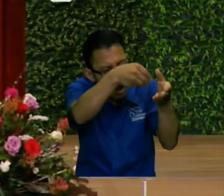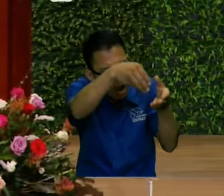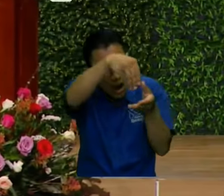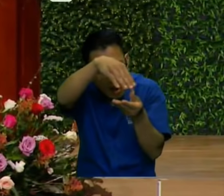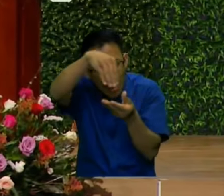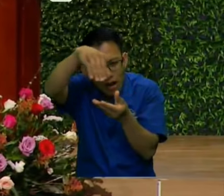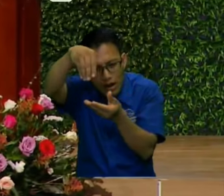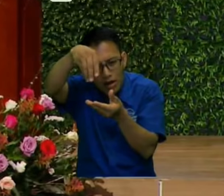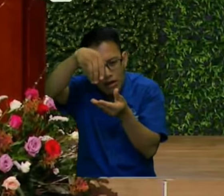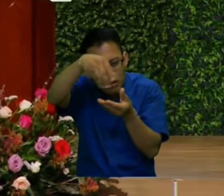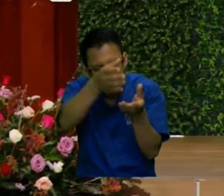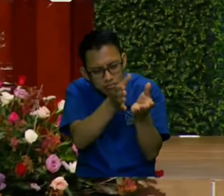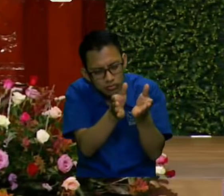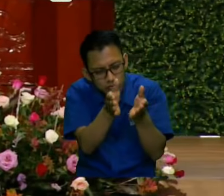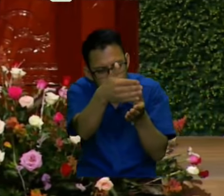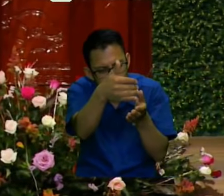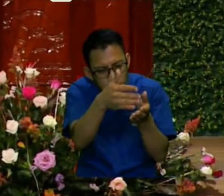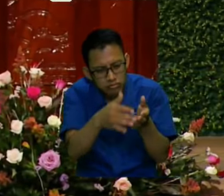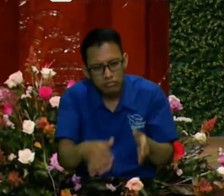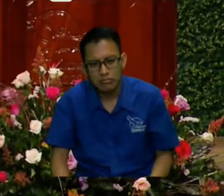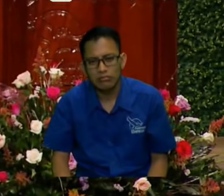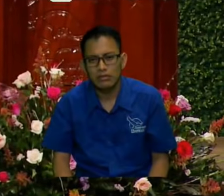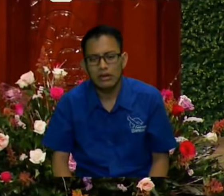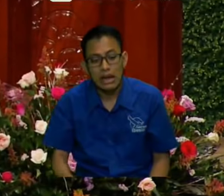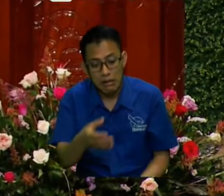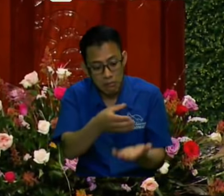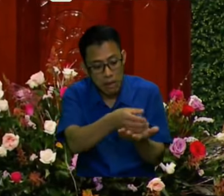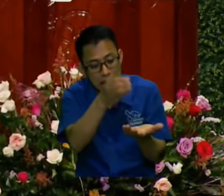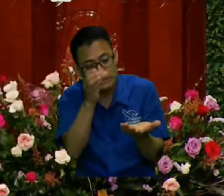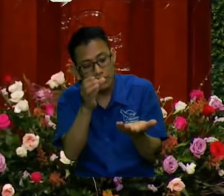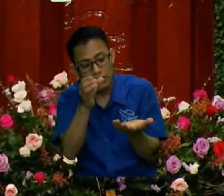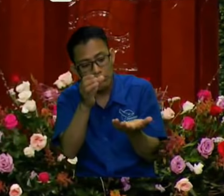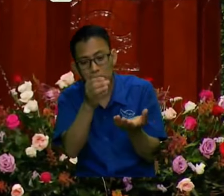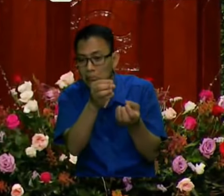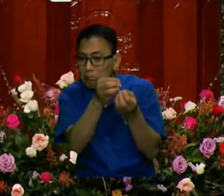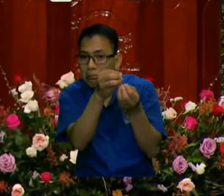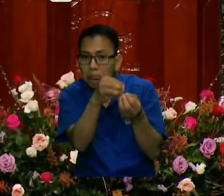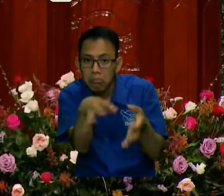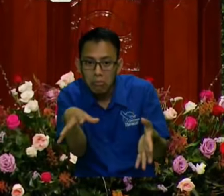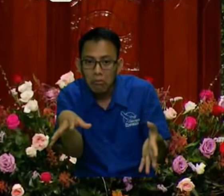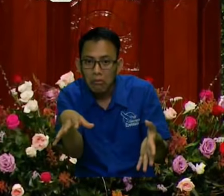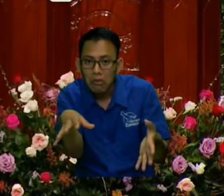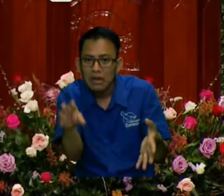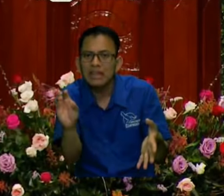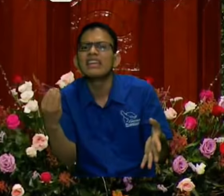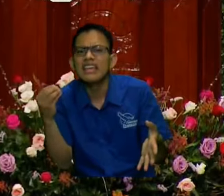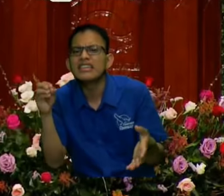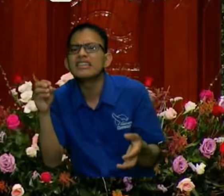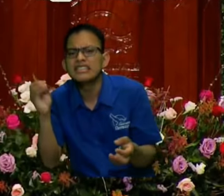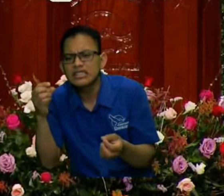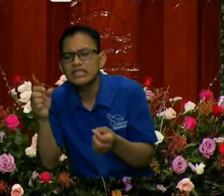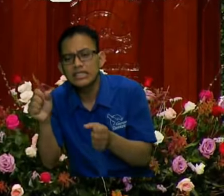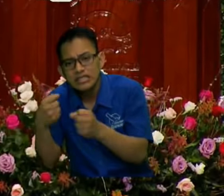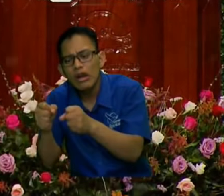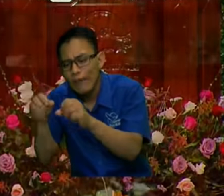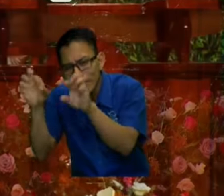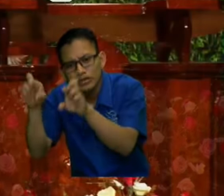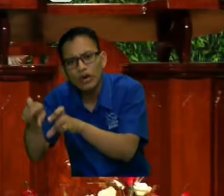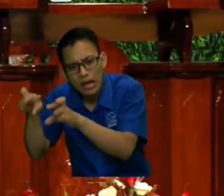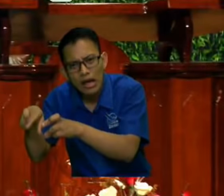no es muy difícil entender. Se echó a perder el vaso mientras lo estaban formando. ¿Qué hizo el alfarero? ¿Qué hizo el alfarero? ¿Qué hizo? ¿Qué hizo? ¿Qué hizo? ¿Qué